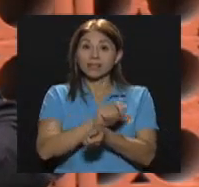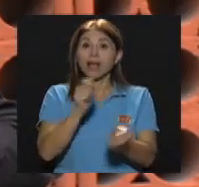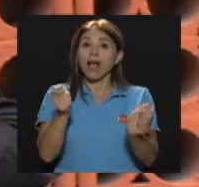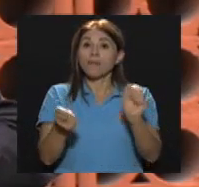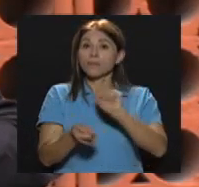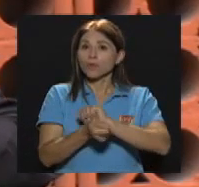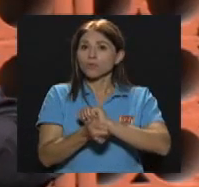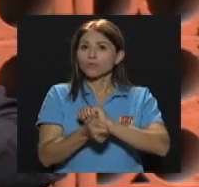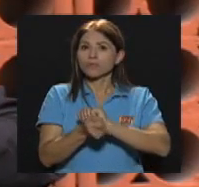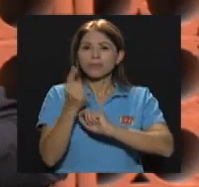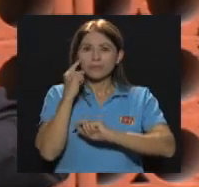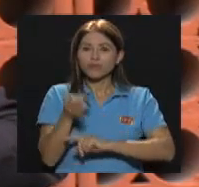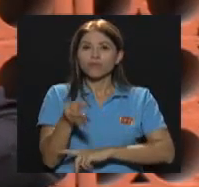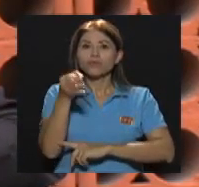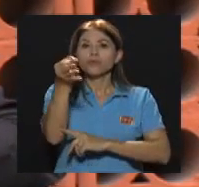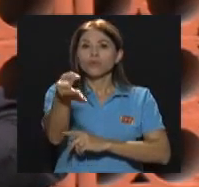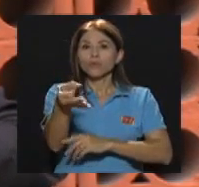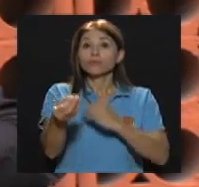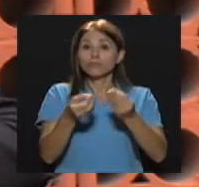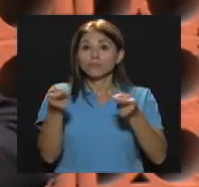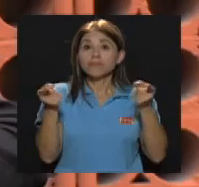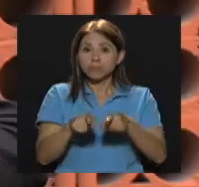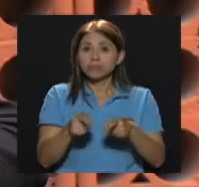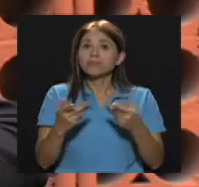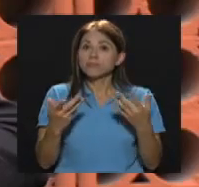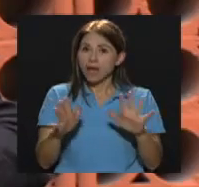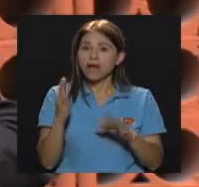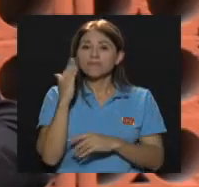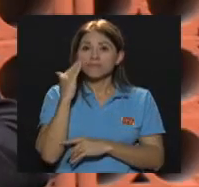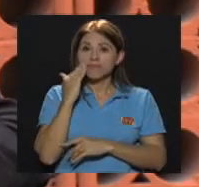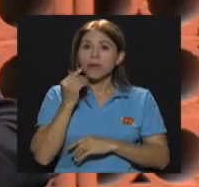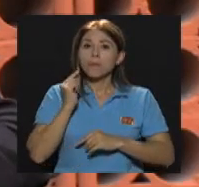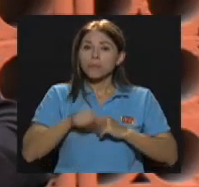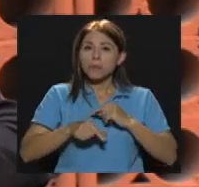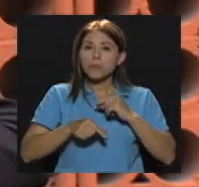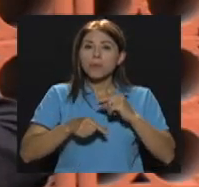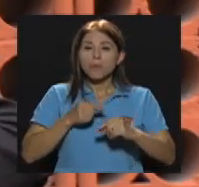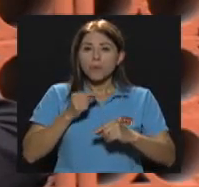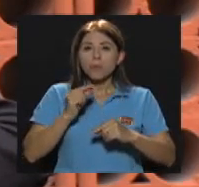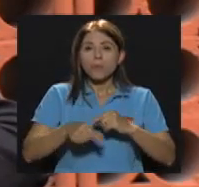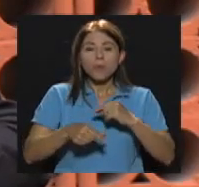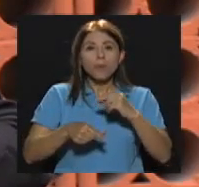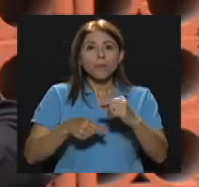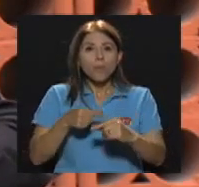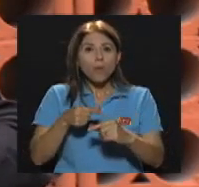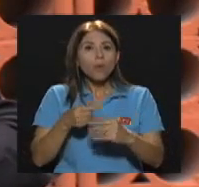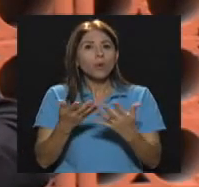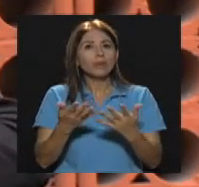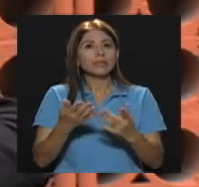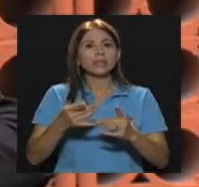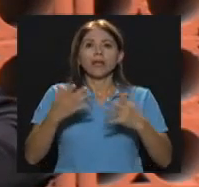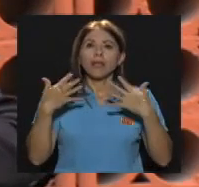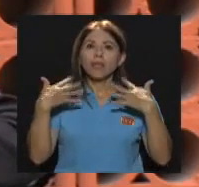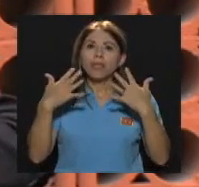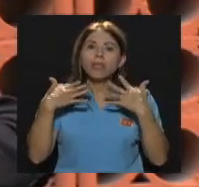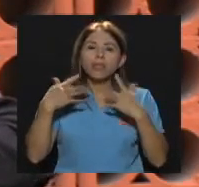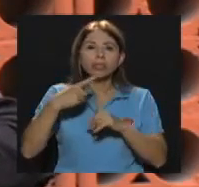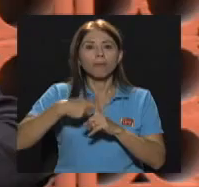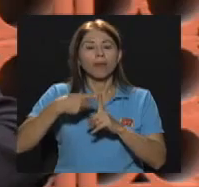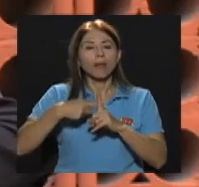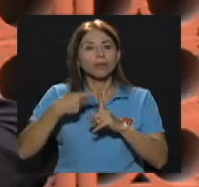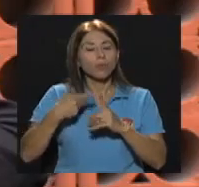futuro, ¿verdad? Que ya es un hecho, que poco a poco va a ir aumentando la temperatura en algunos meses, aumenta la humedad en